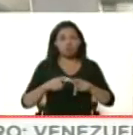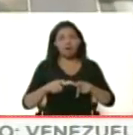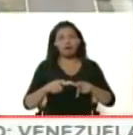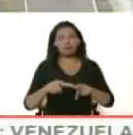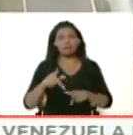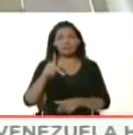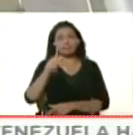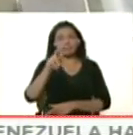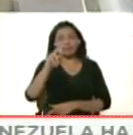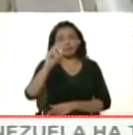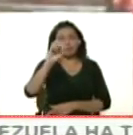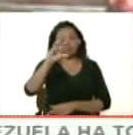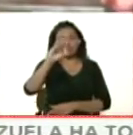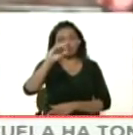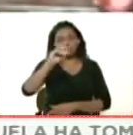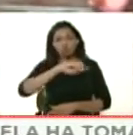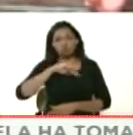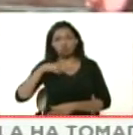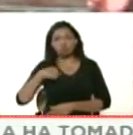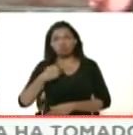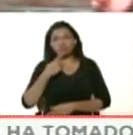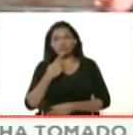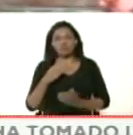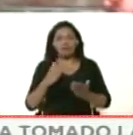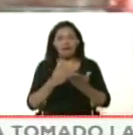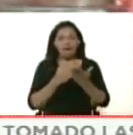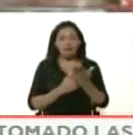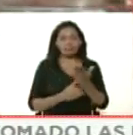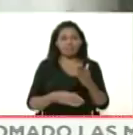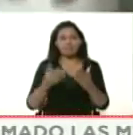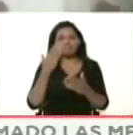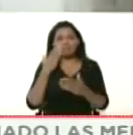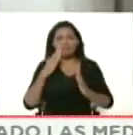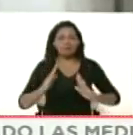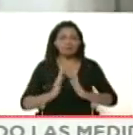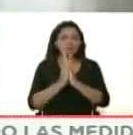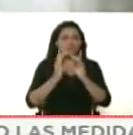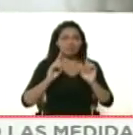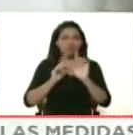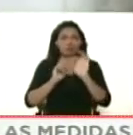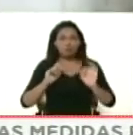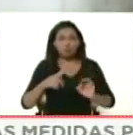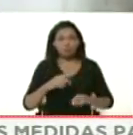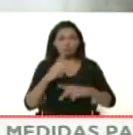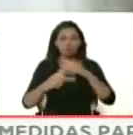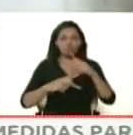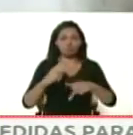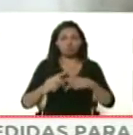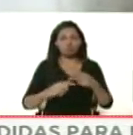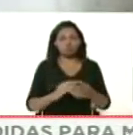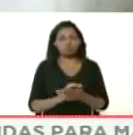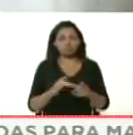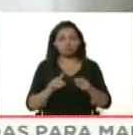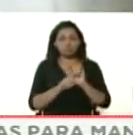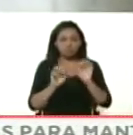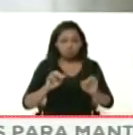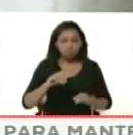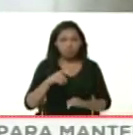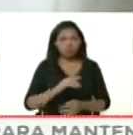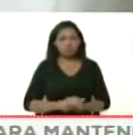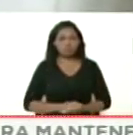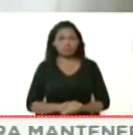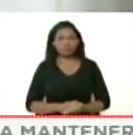Pérez Delgado, al que llamaban Mai Santa. Una unidad de producción matadero